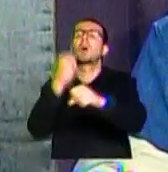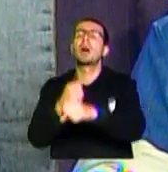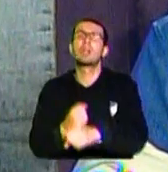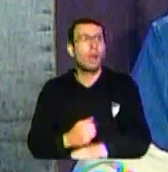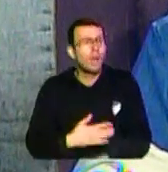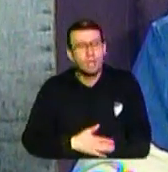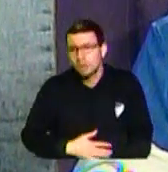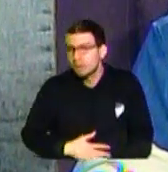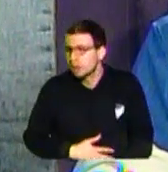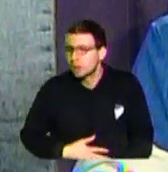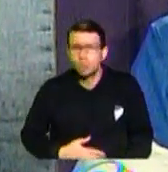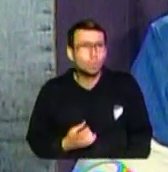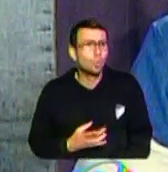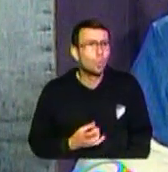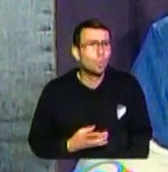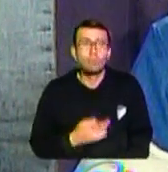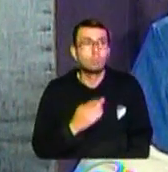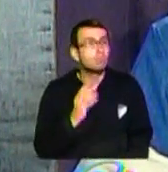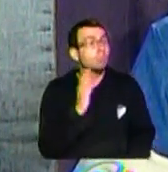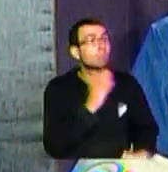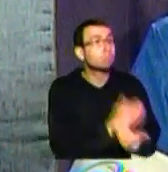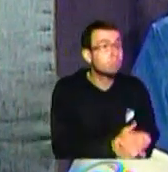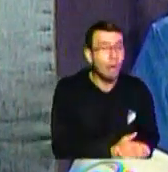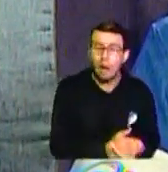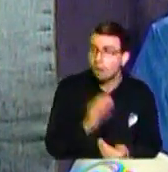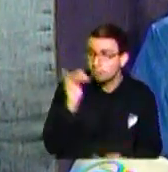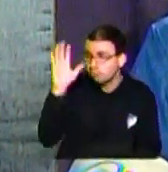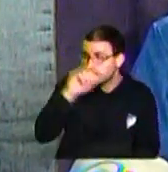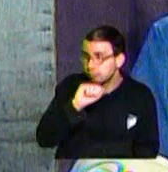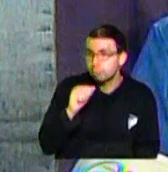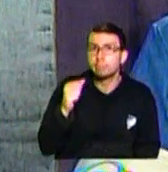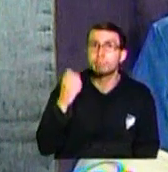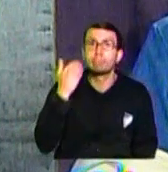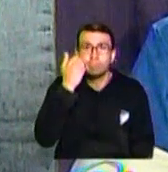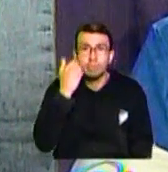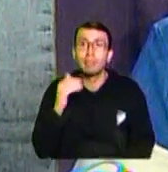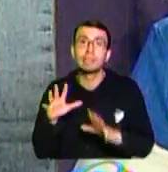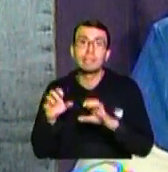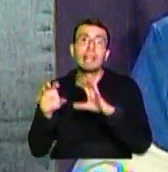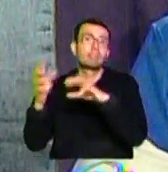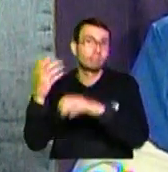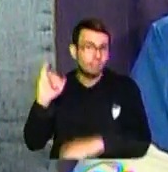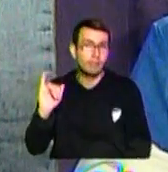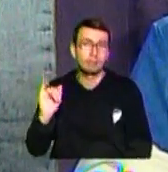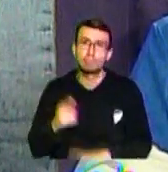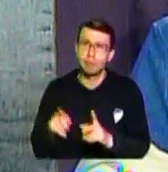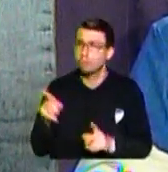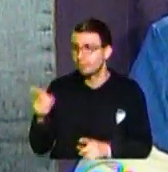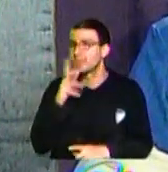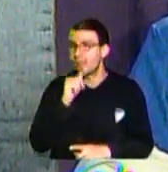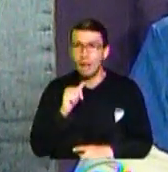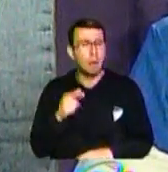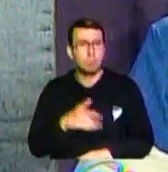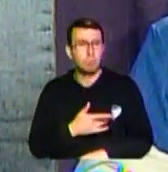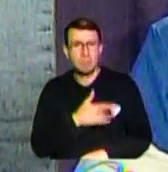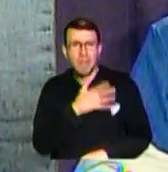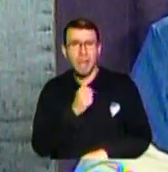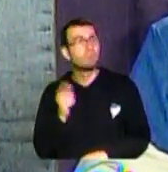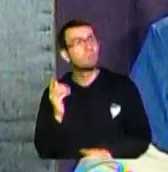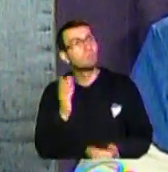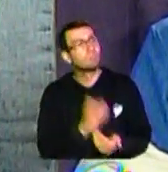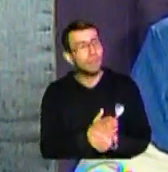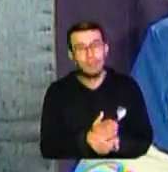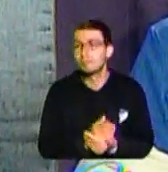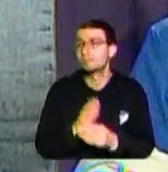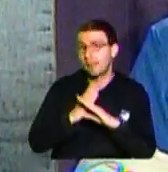estuviéramos ante un cáncer invasor de ovario. La historia sería totalmente diferente. Ahí es donde llamamos la atención en la parte